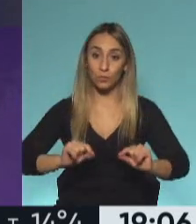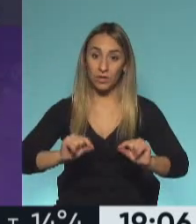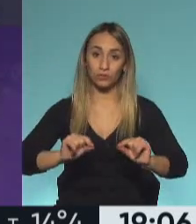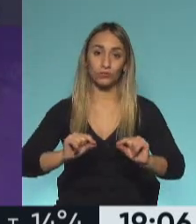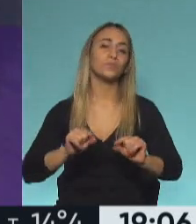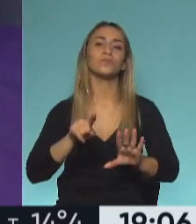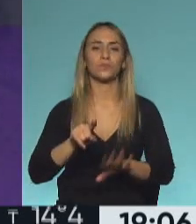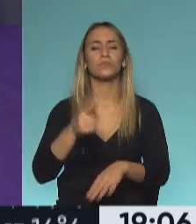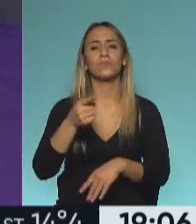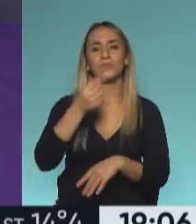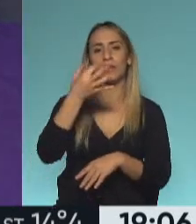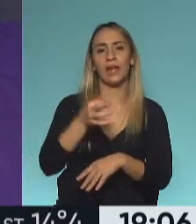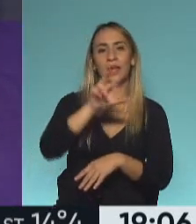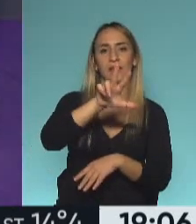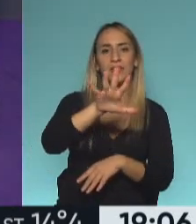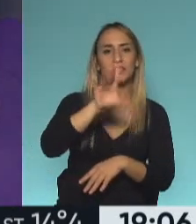Entonces, decimos,